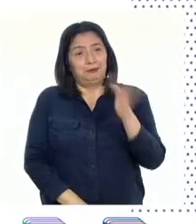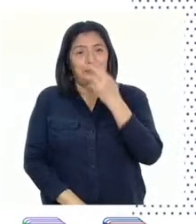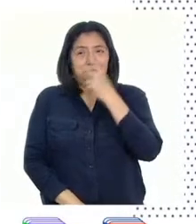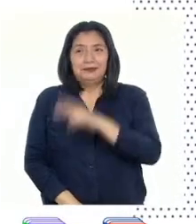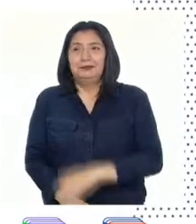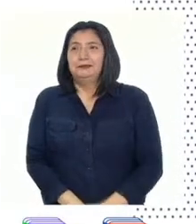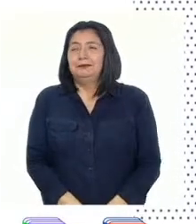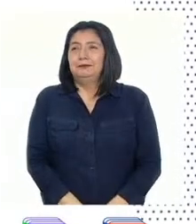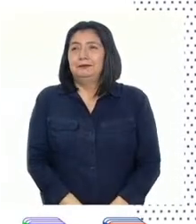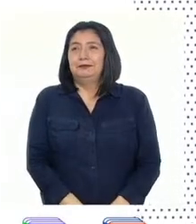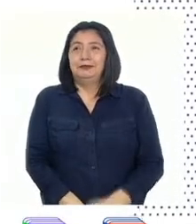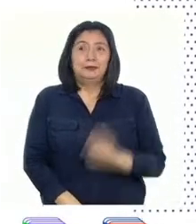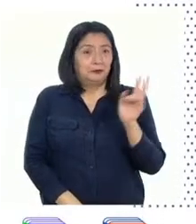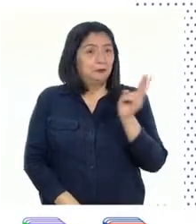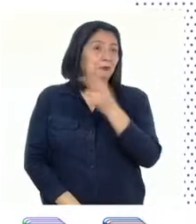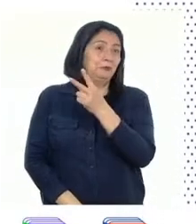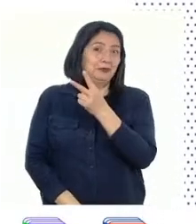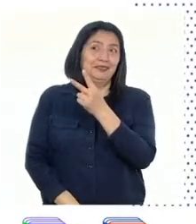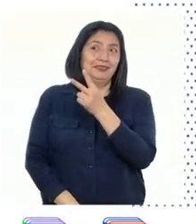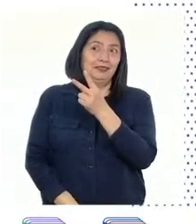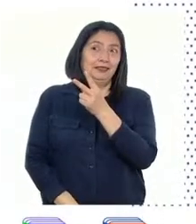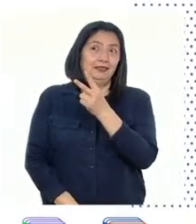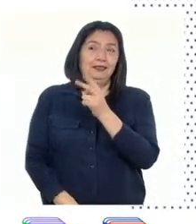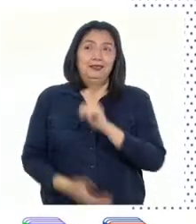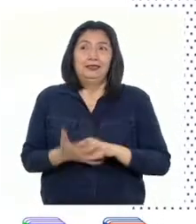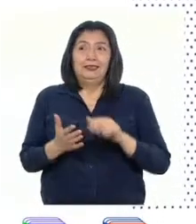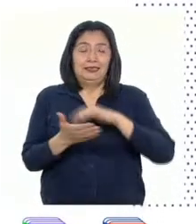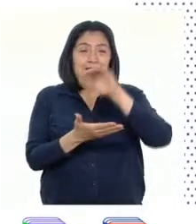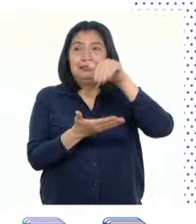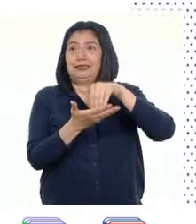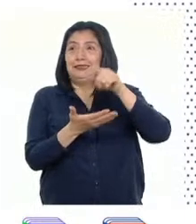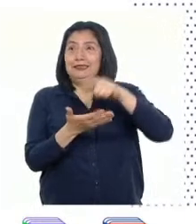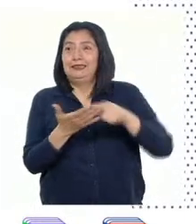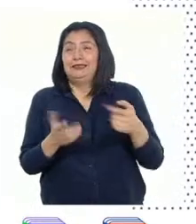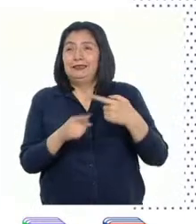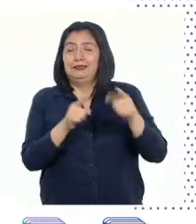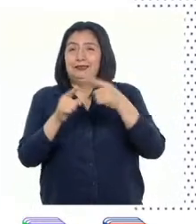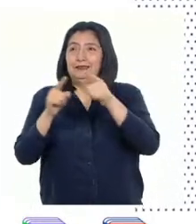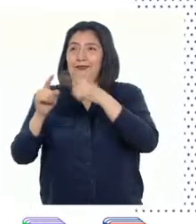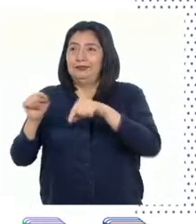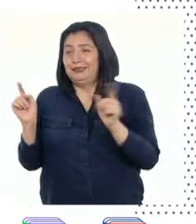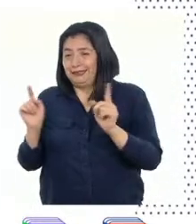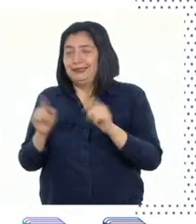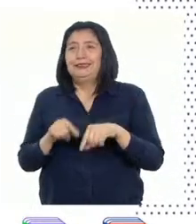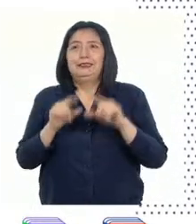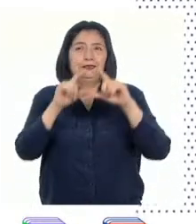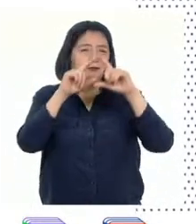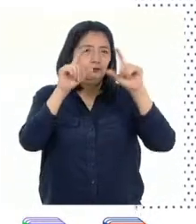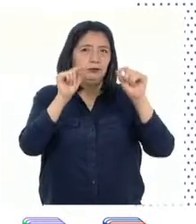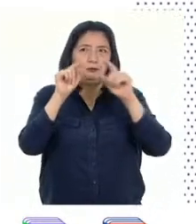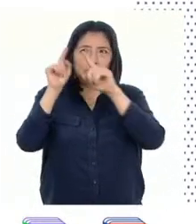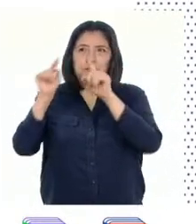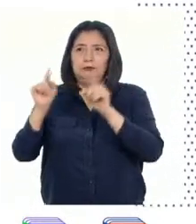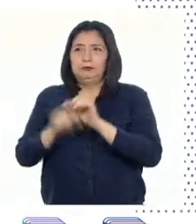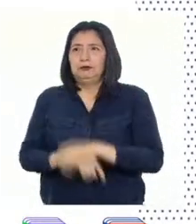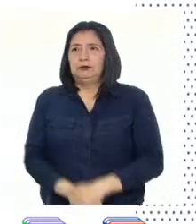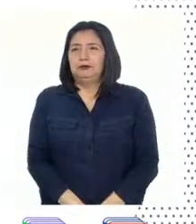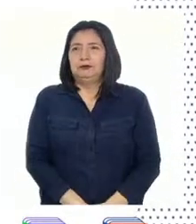vemos? Como ven, aparece al centro un conjunto de formas variadas.